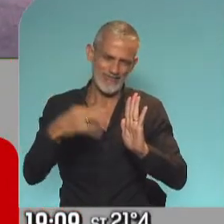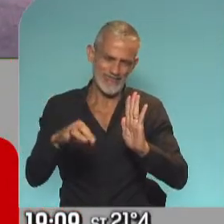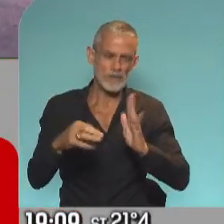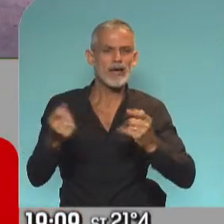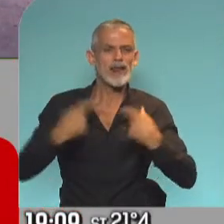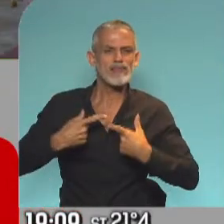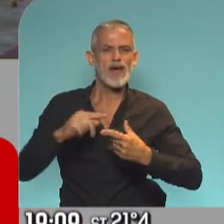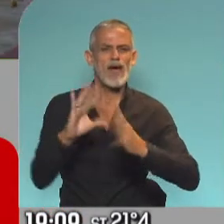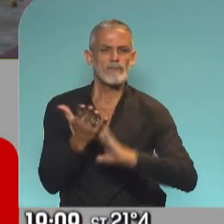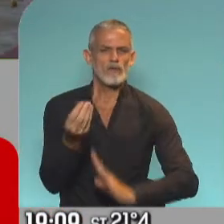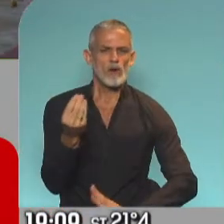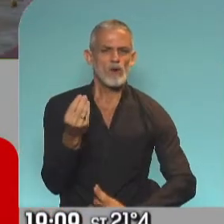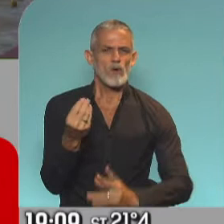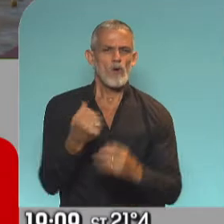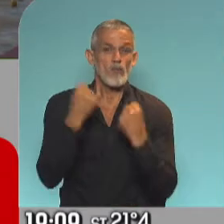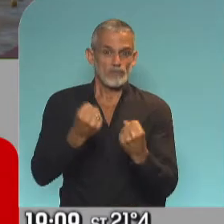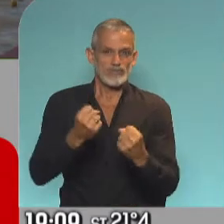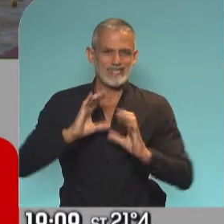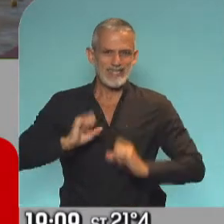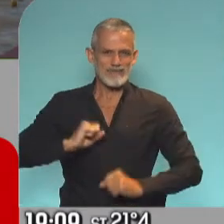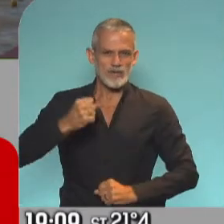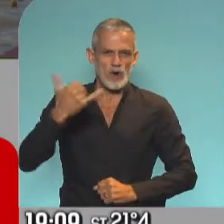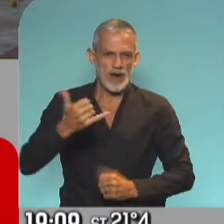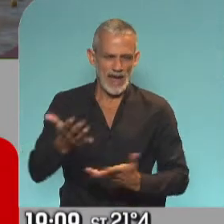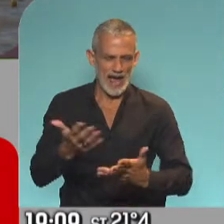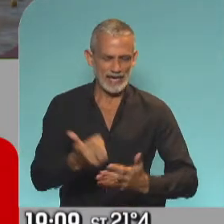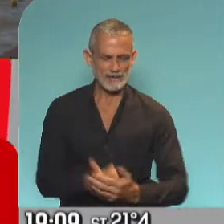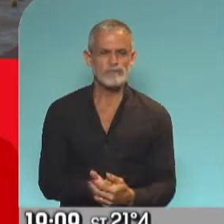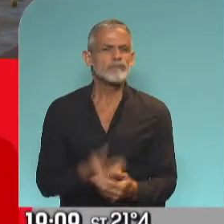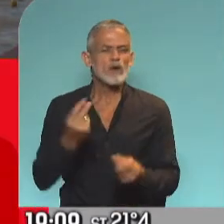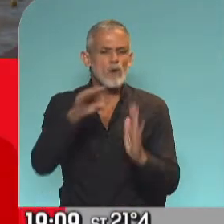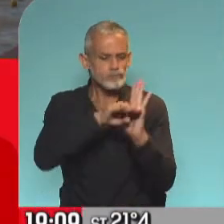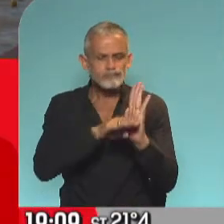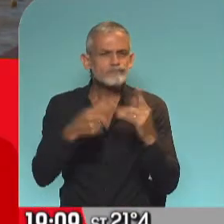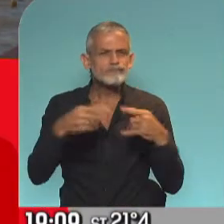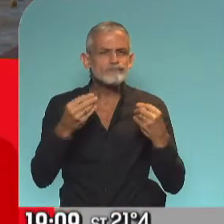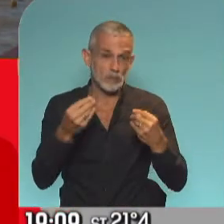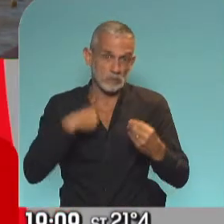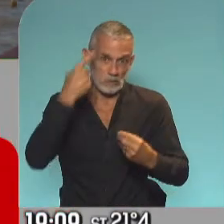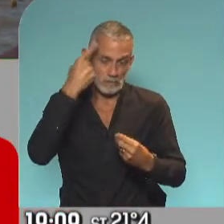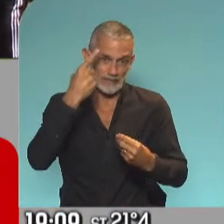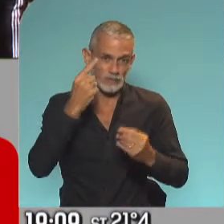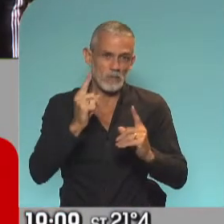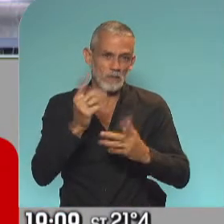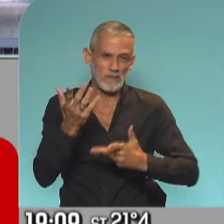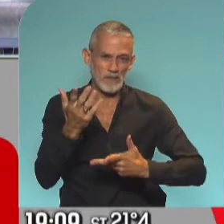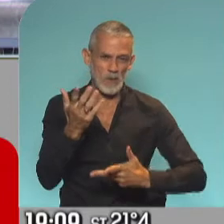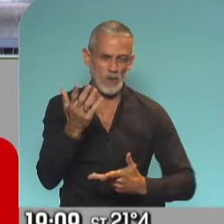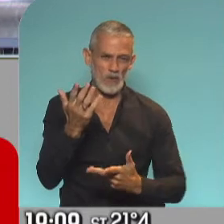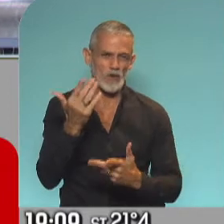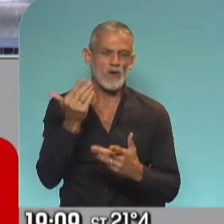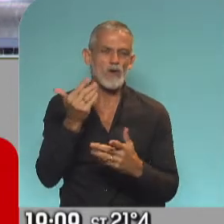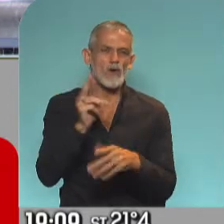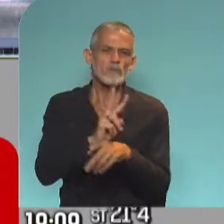permita abordar los enormes desafíos que tenemos en este momento. ¿Y de qué se tratarían esos protocolos? Imagino que uno de ellos es